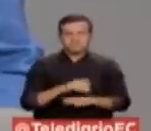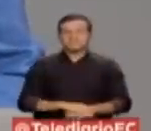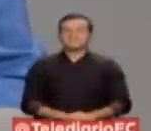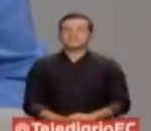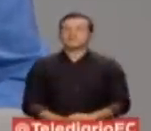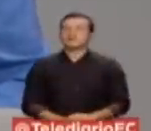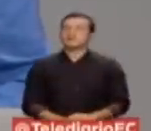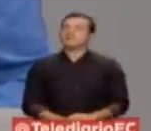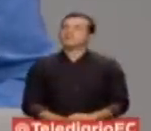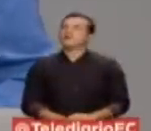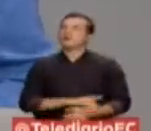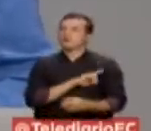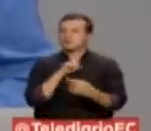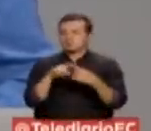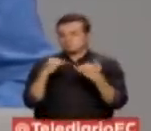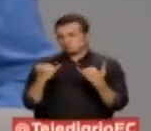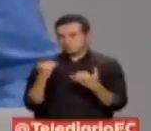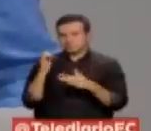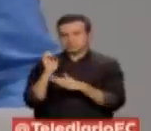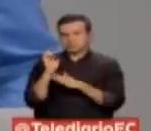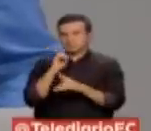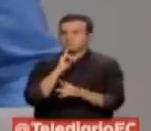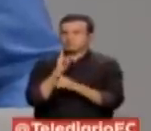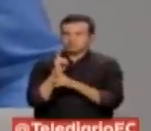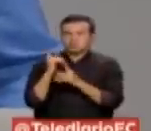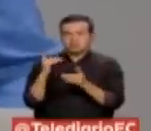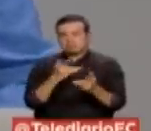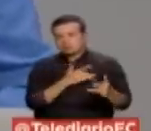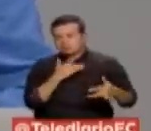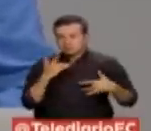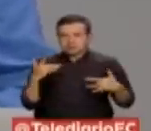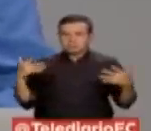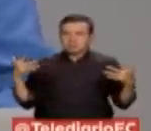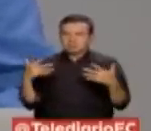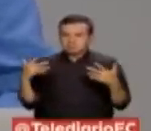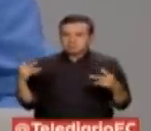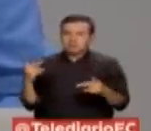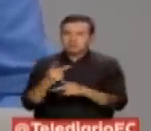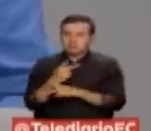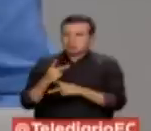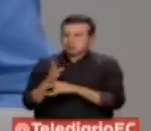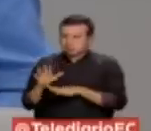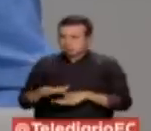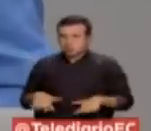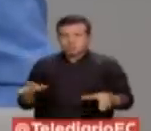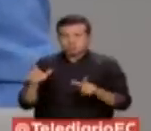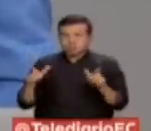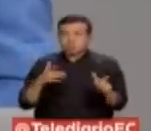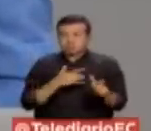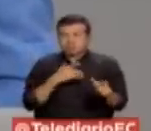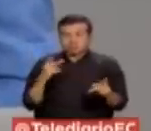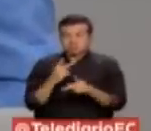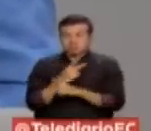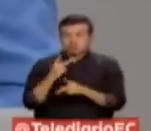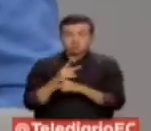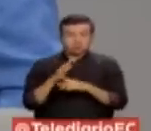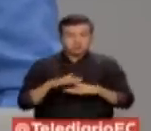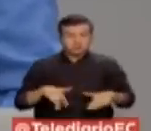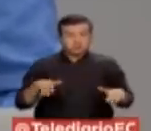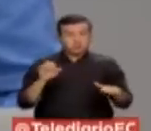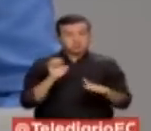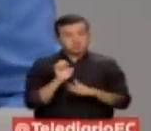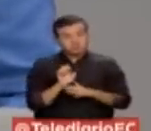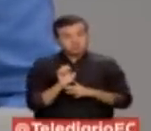eh digamos a pesar de de la sensación de inseguridad que que manifiesten los ciudadanos todavía el Ecuador Es un